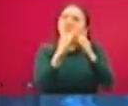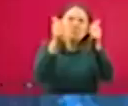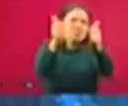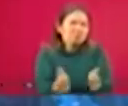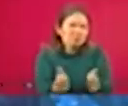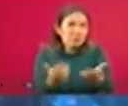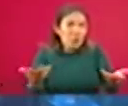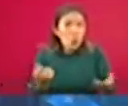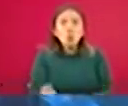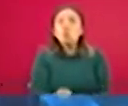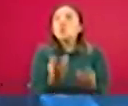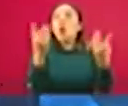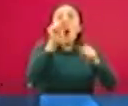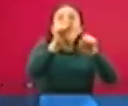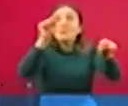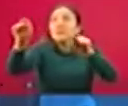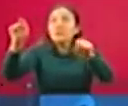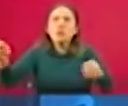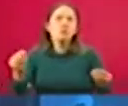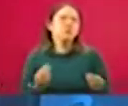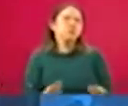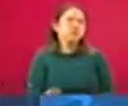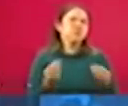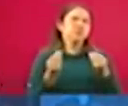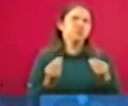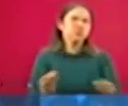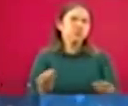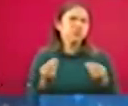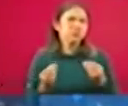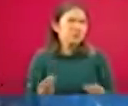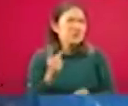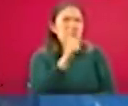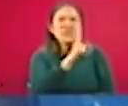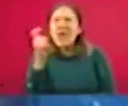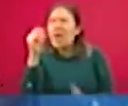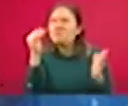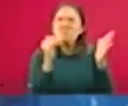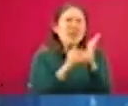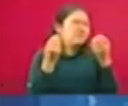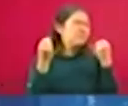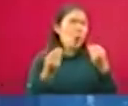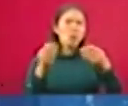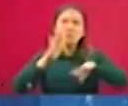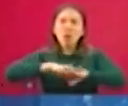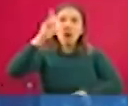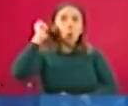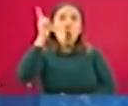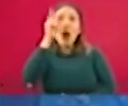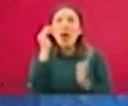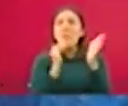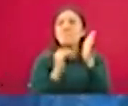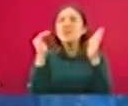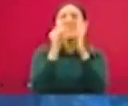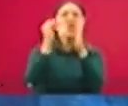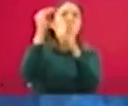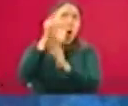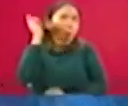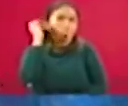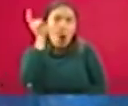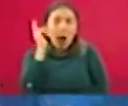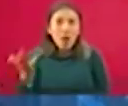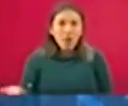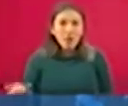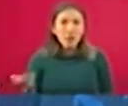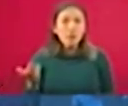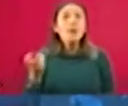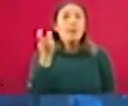29.616. Claro, qué bueno que me lo menciona, porque justo en ese pequeño detallito es donde está la confusión que algunas